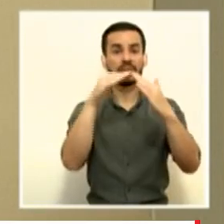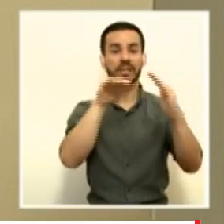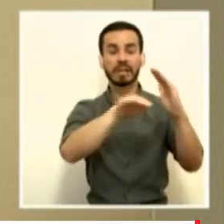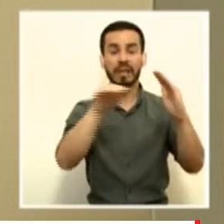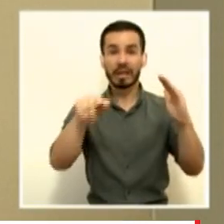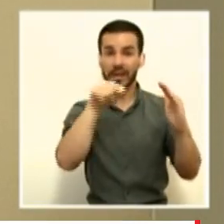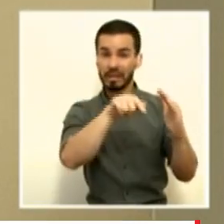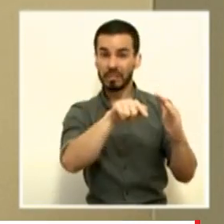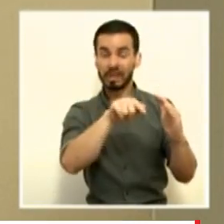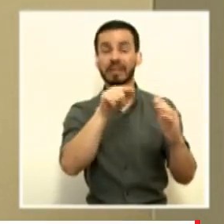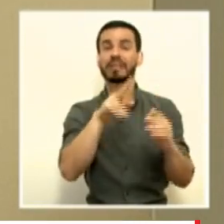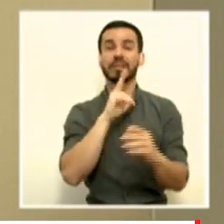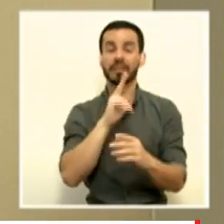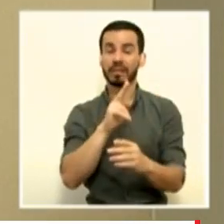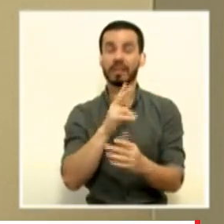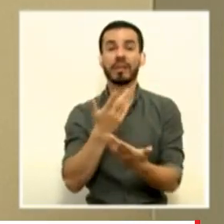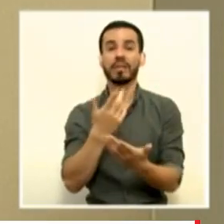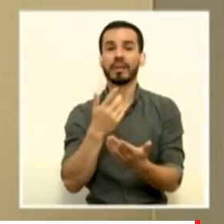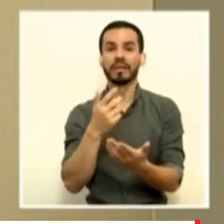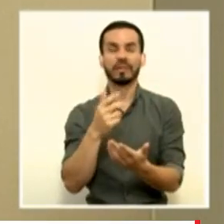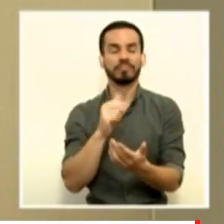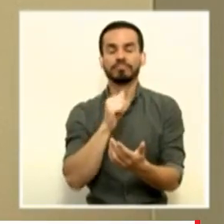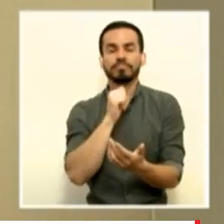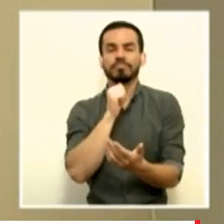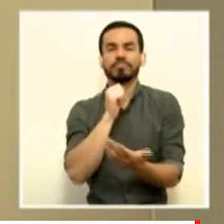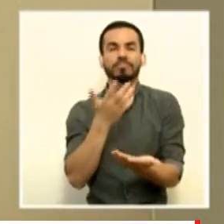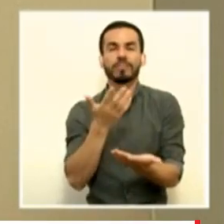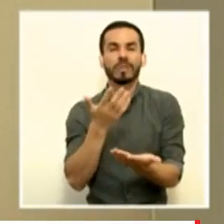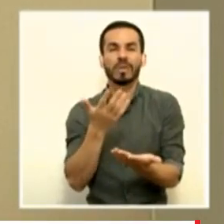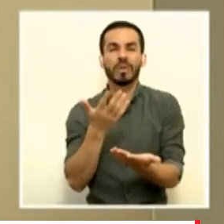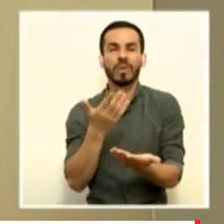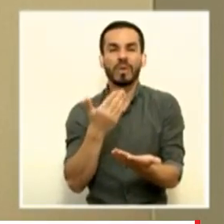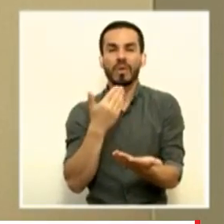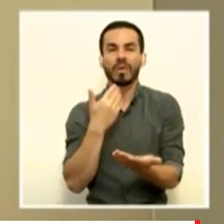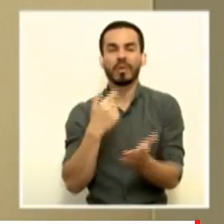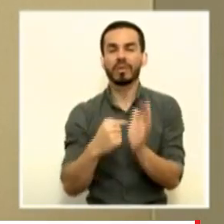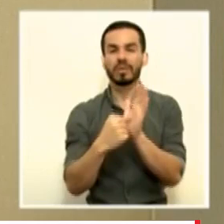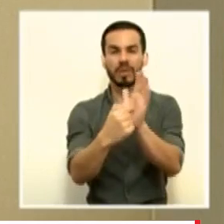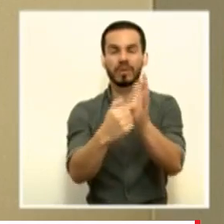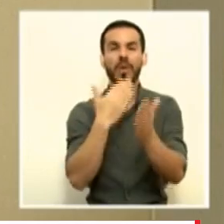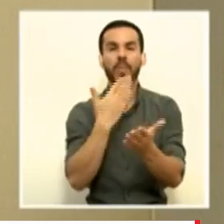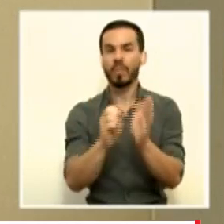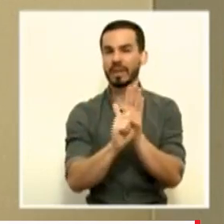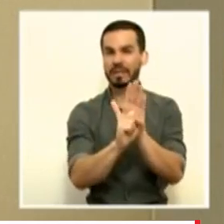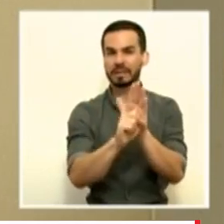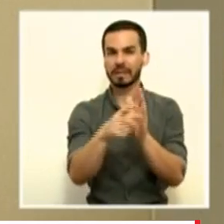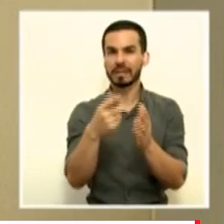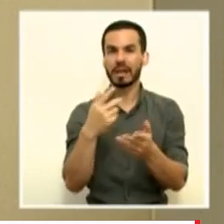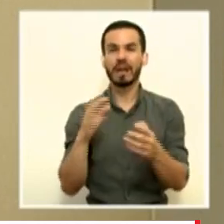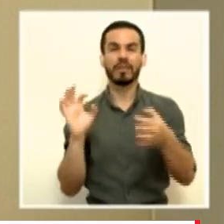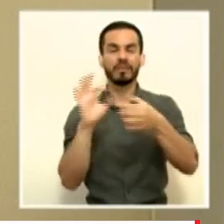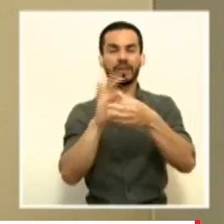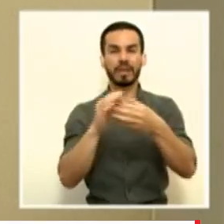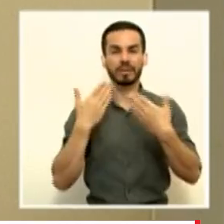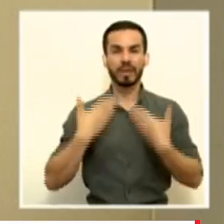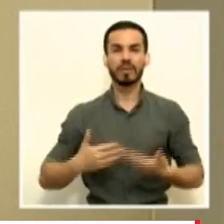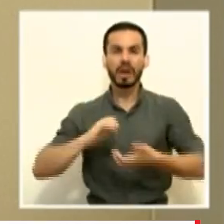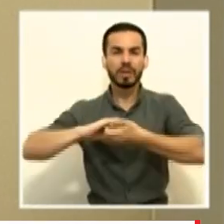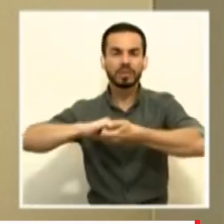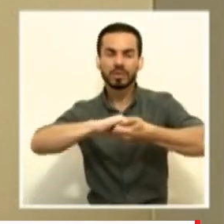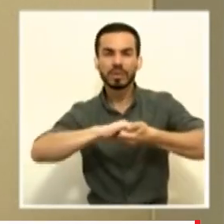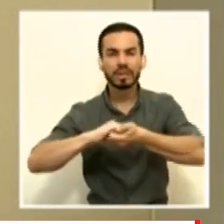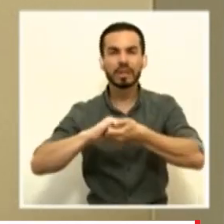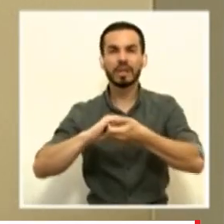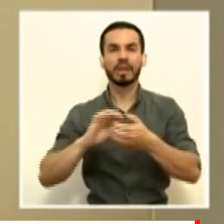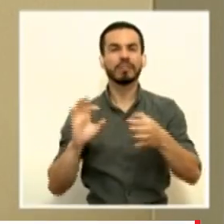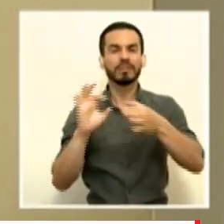esos albergues, de verdad que no dan con respecto a la humanidad, con respecto a la solidaridad y